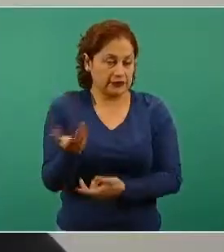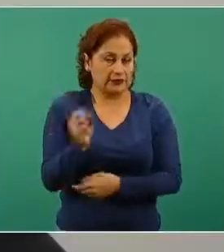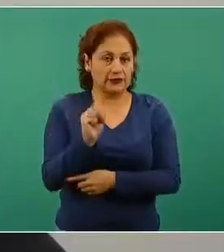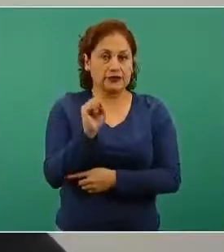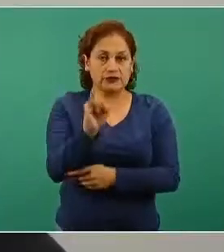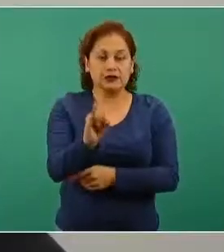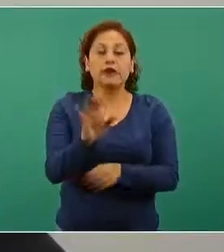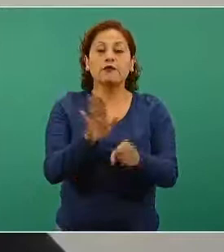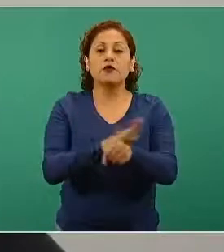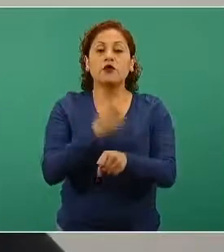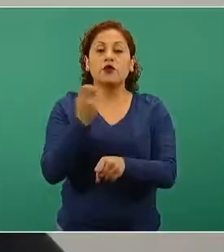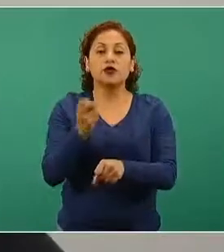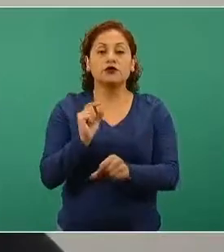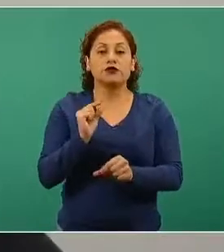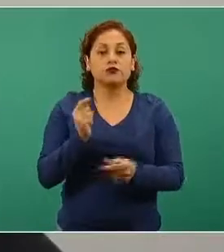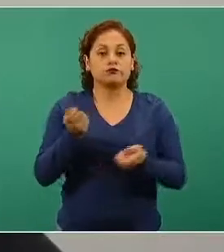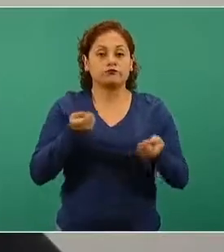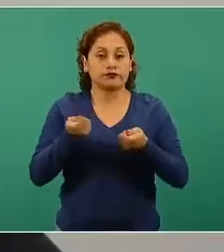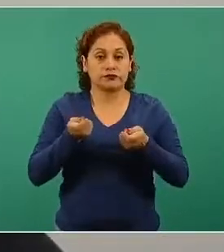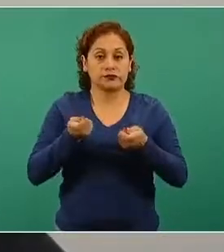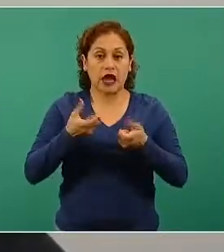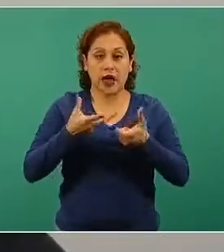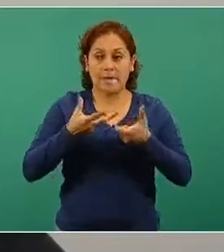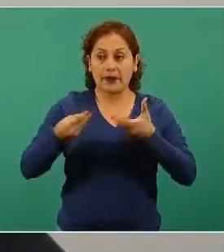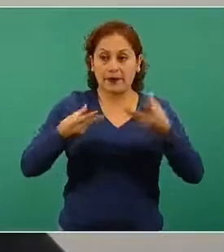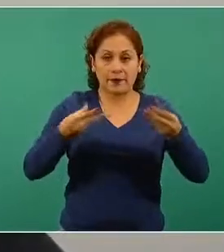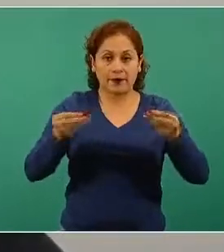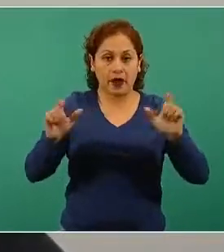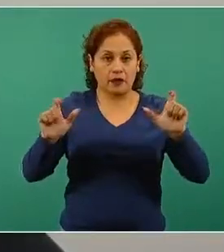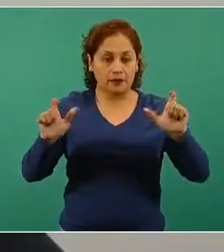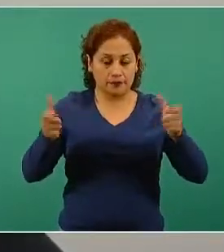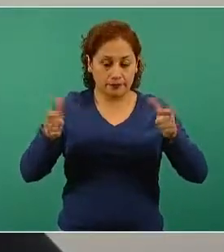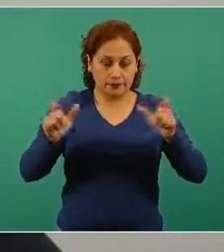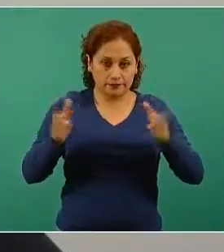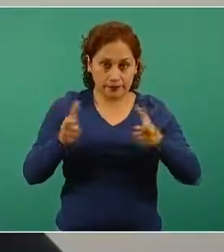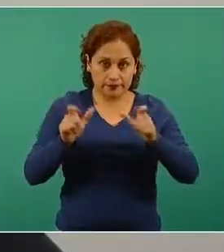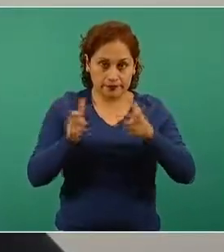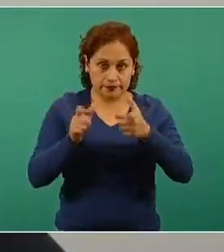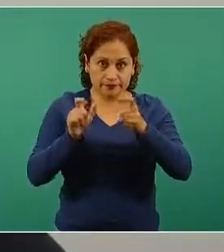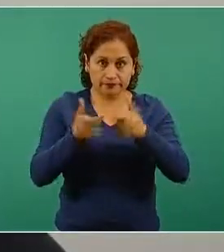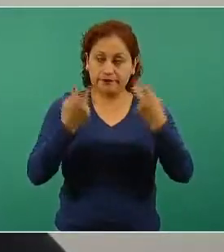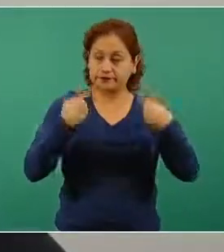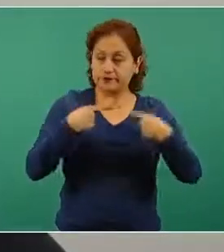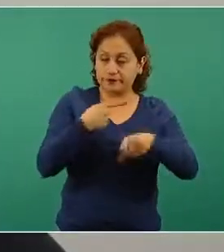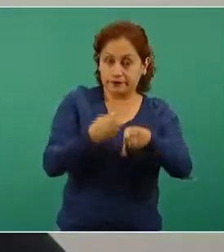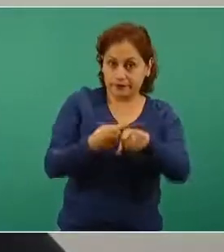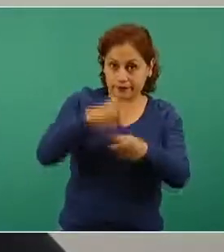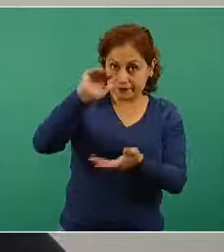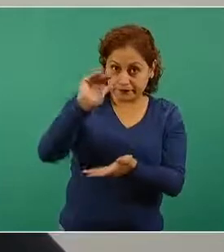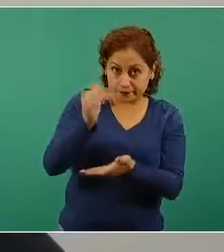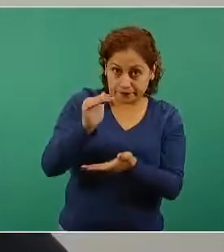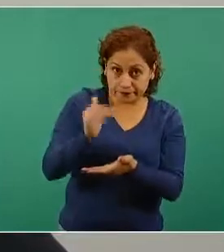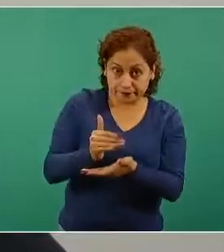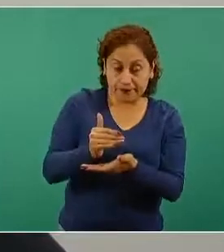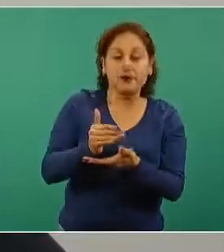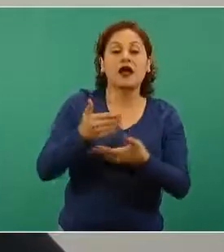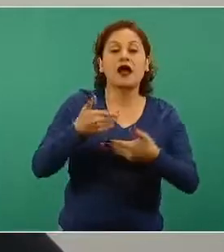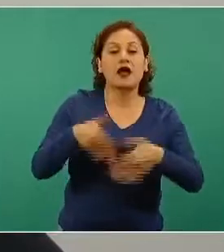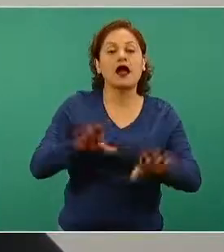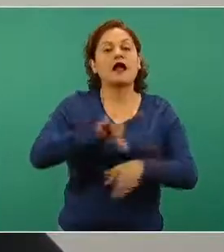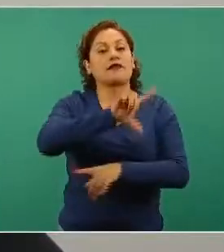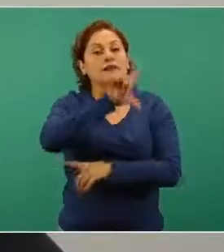se controla, en la medida que hay una disminución en su carga de enfermedad grave, entonces las unidades